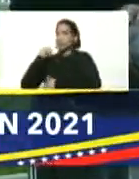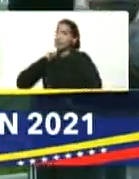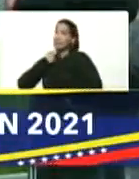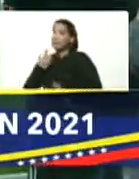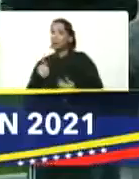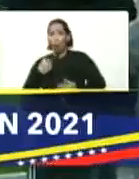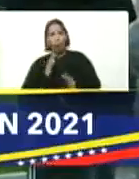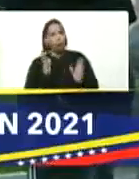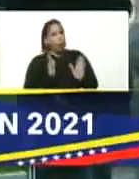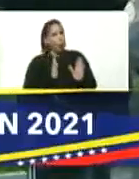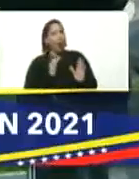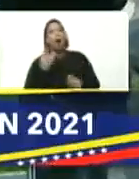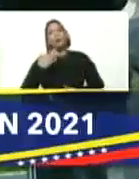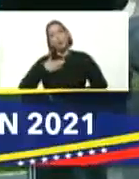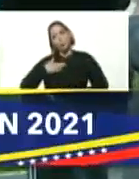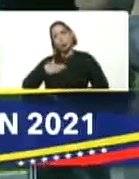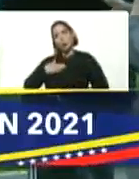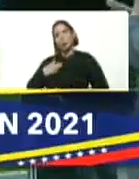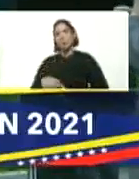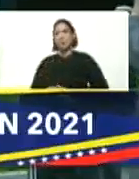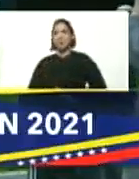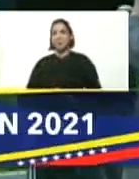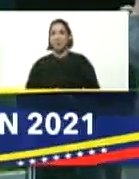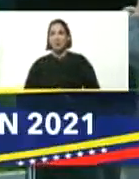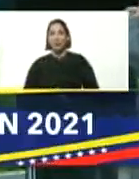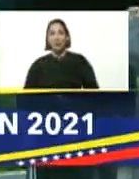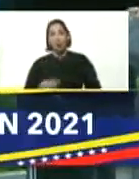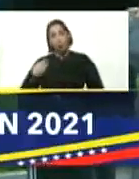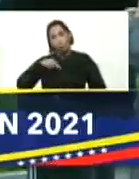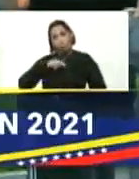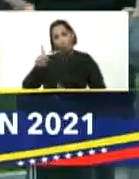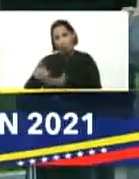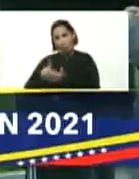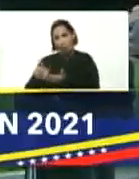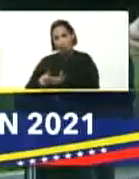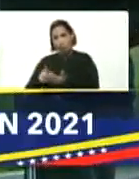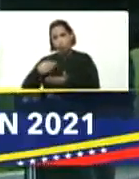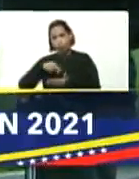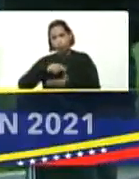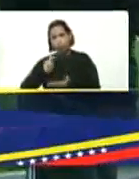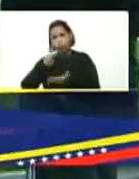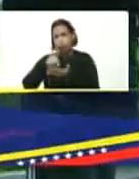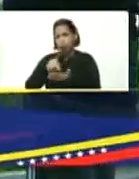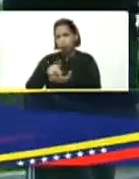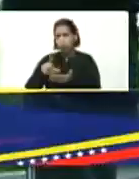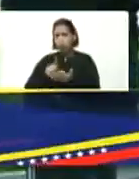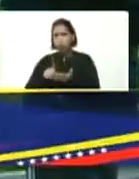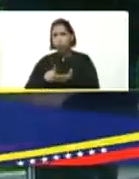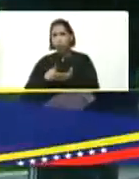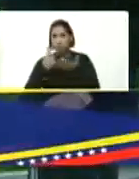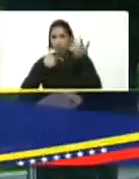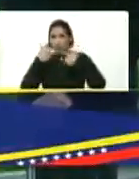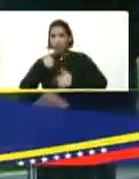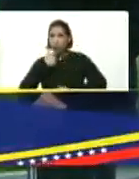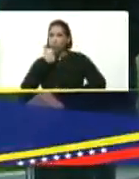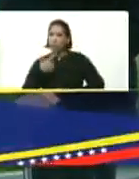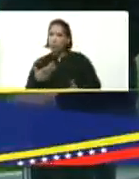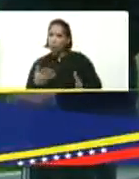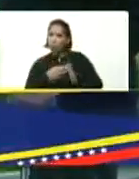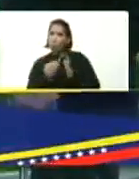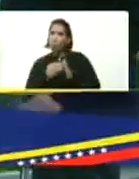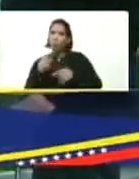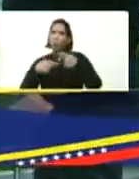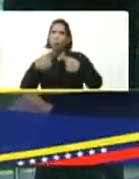Yo, delgado. No, yo. Ah, perdón. Sí. Tenemos un libro que vamos a presentar en la feria, que además Chávez Yo Te Vi, que te mandé una copia el otro